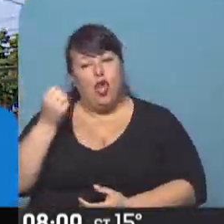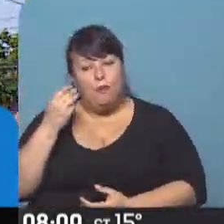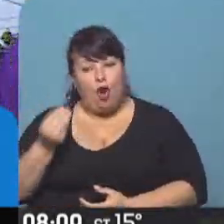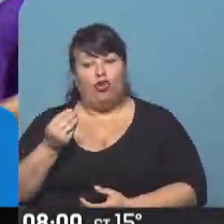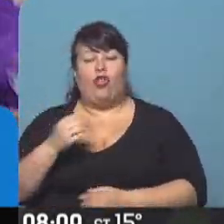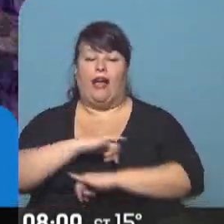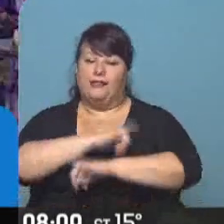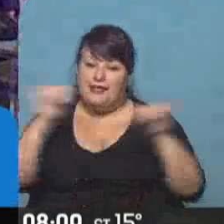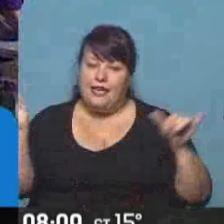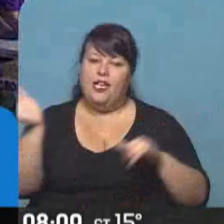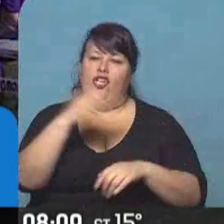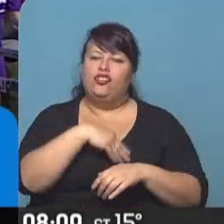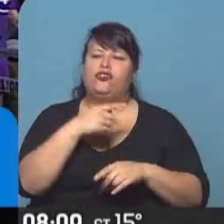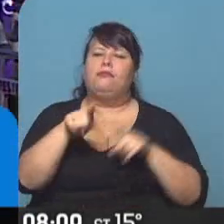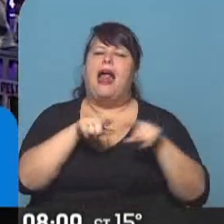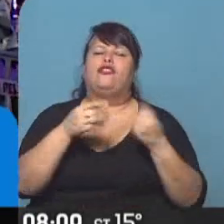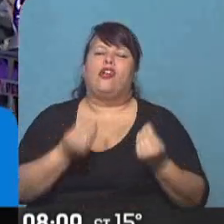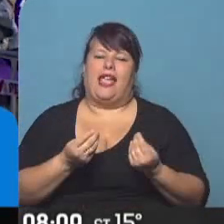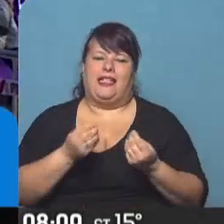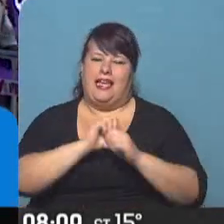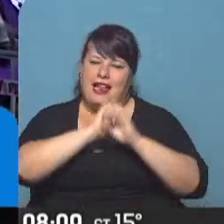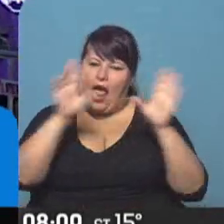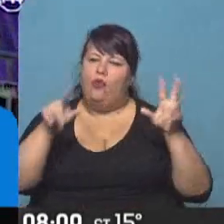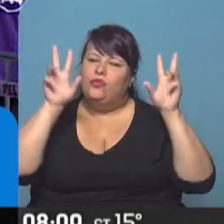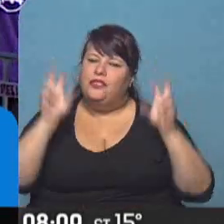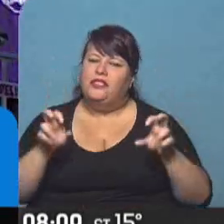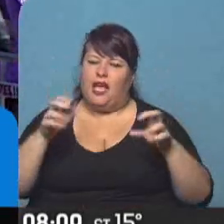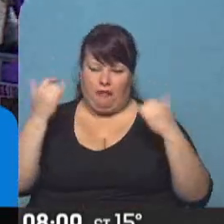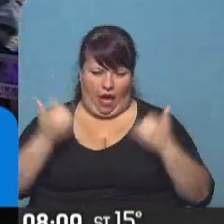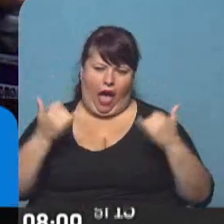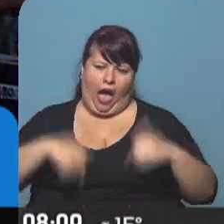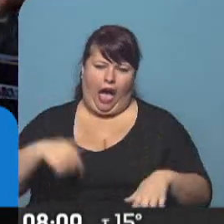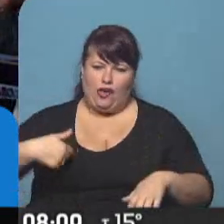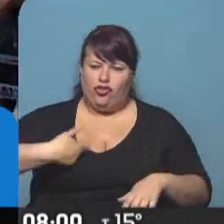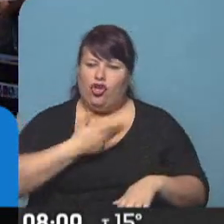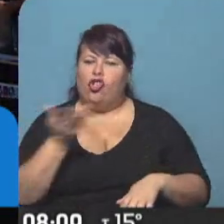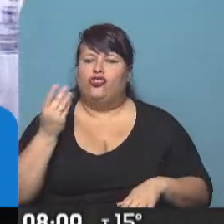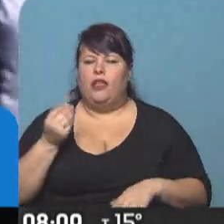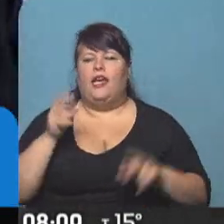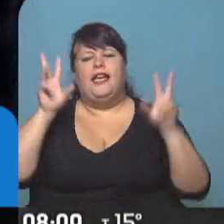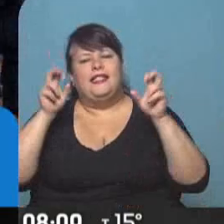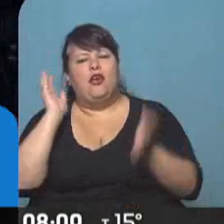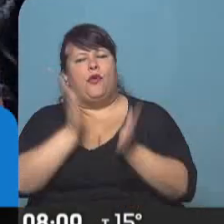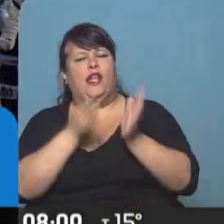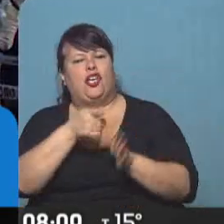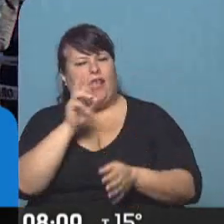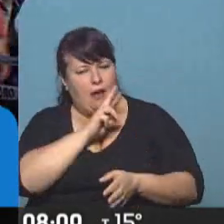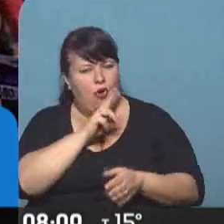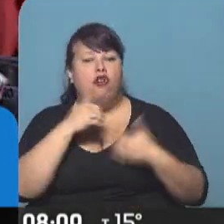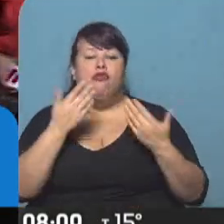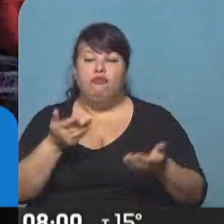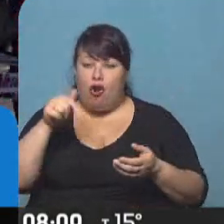del mensaje de esta maratón es transparentar una problemática que se da en nuestra sociedad, que es todo el tema de violencia de género. Por eso